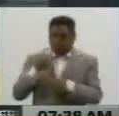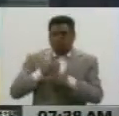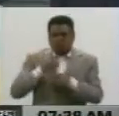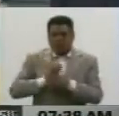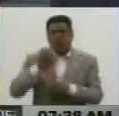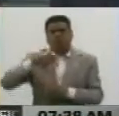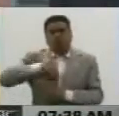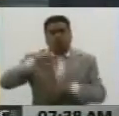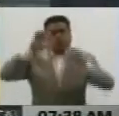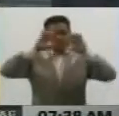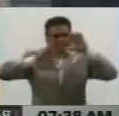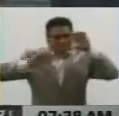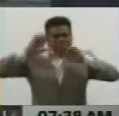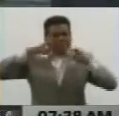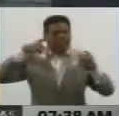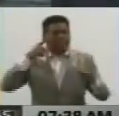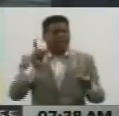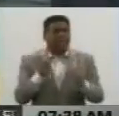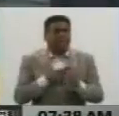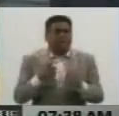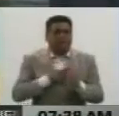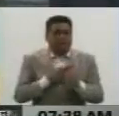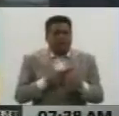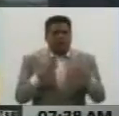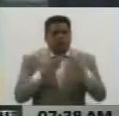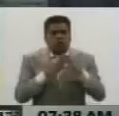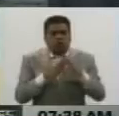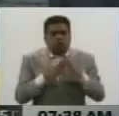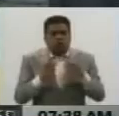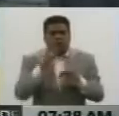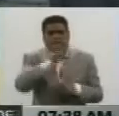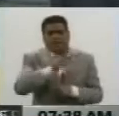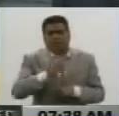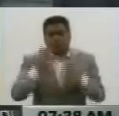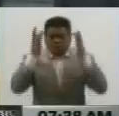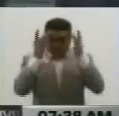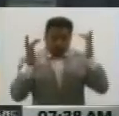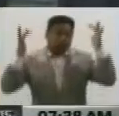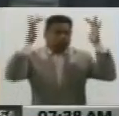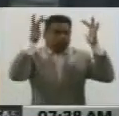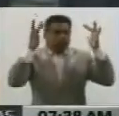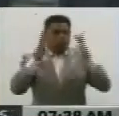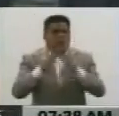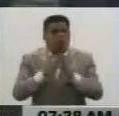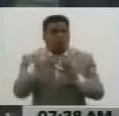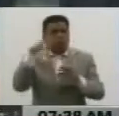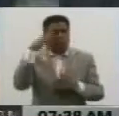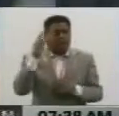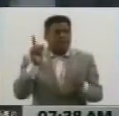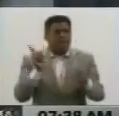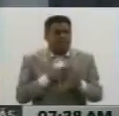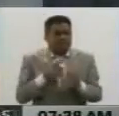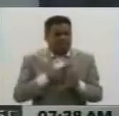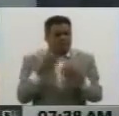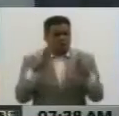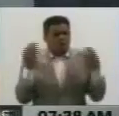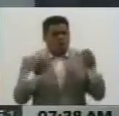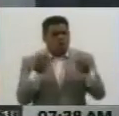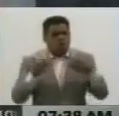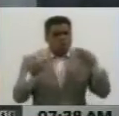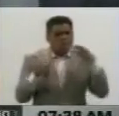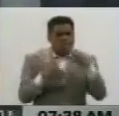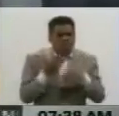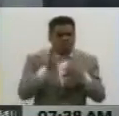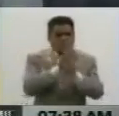están participando muchísimos geólogos, geógrafos venezolanos para darle primero la metodología que se requiere. Para